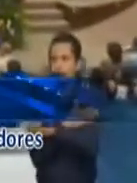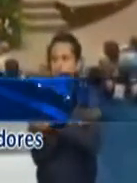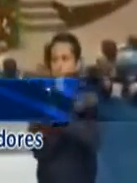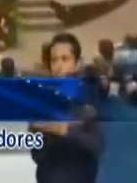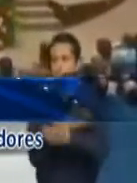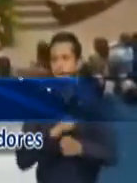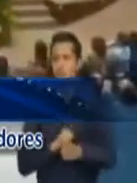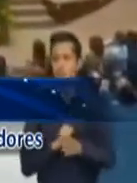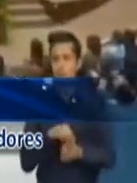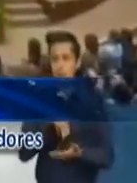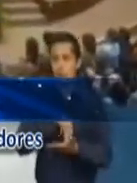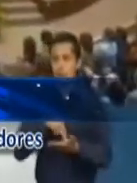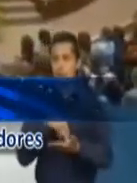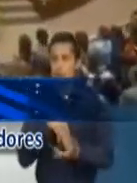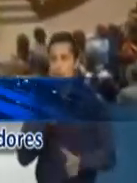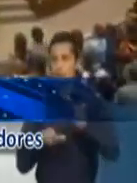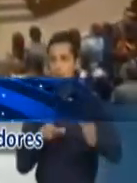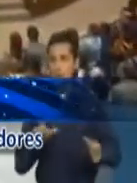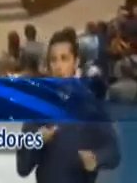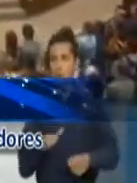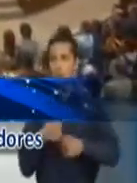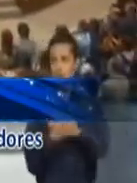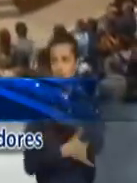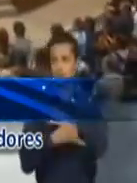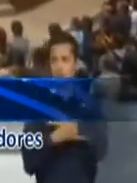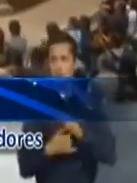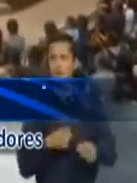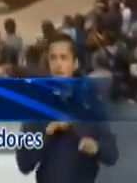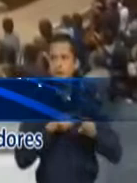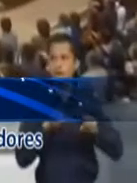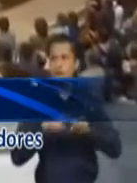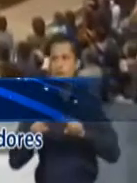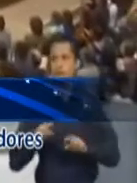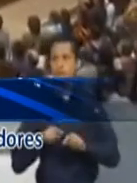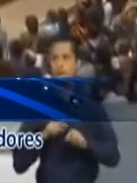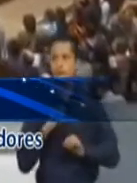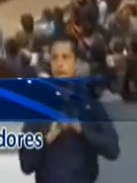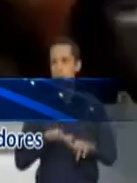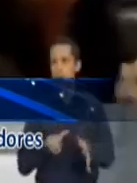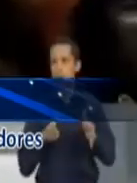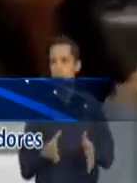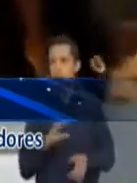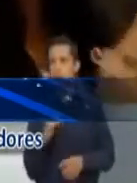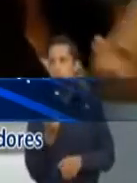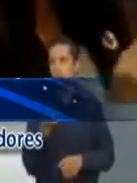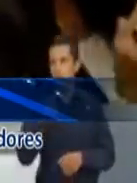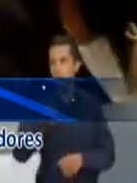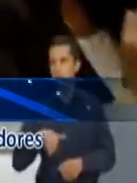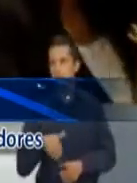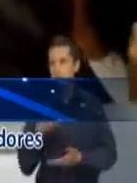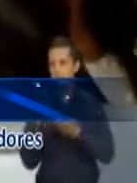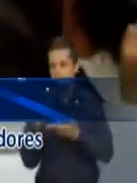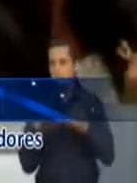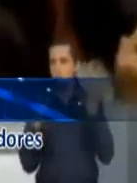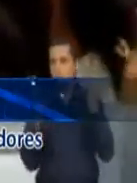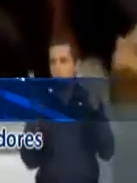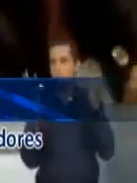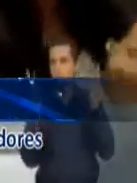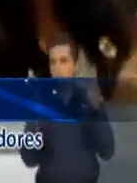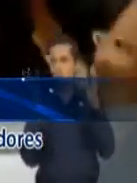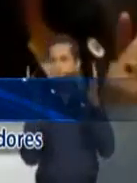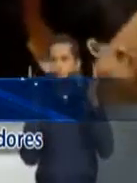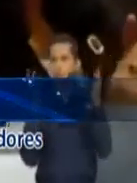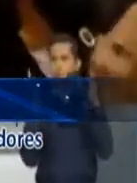El CAL decidió solicitar a la Contraloría que realice un examen al patrimonio de los legisladores. El Contralor General del Estado, Carlos